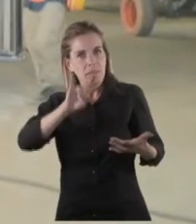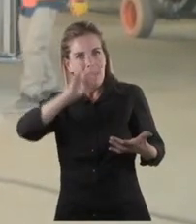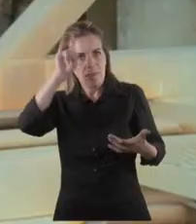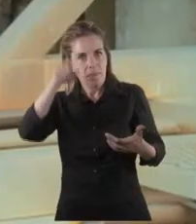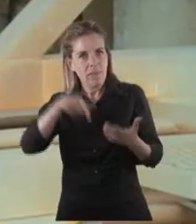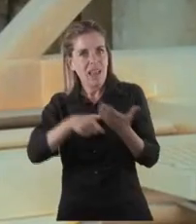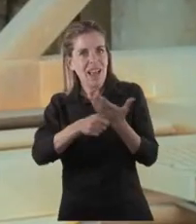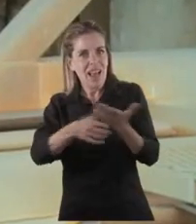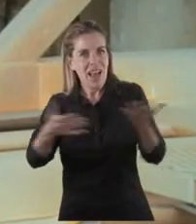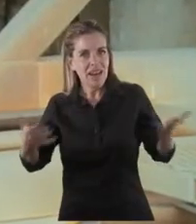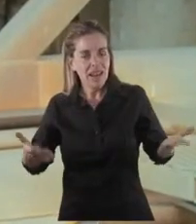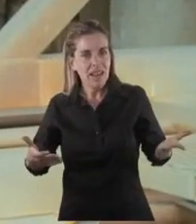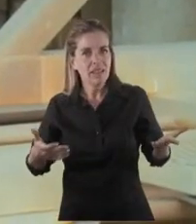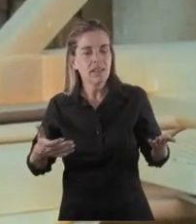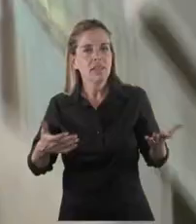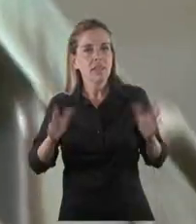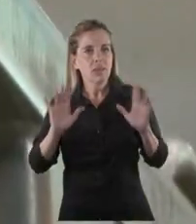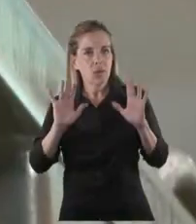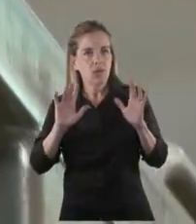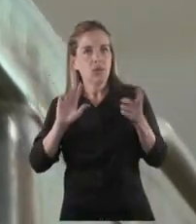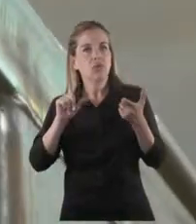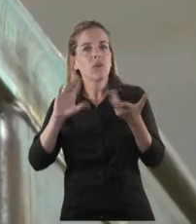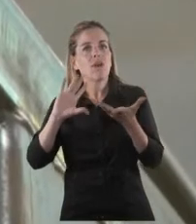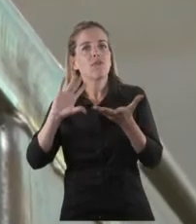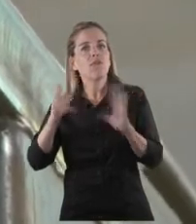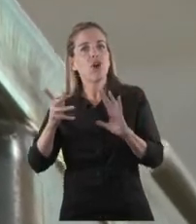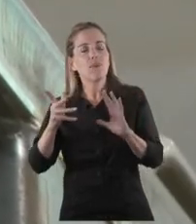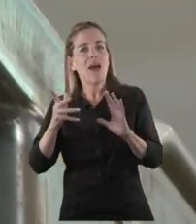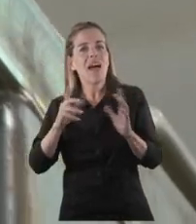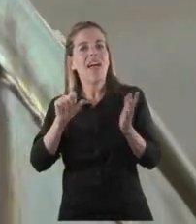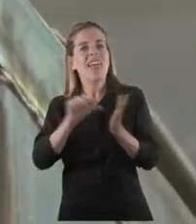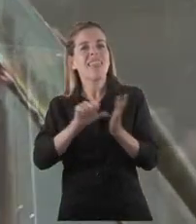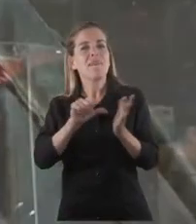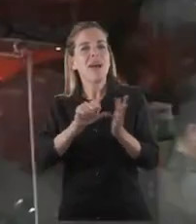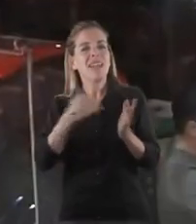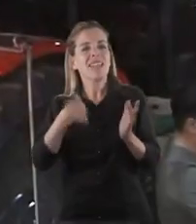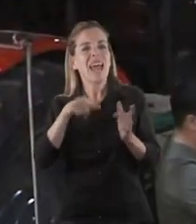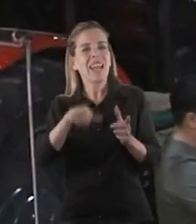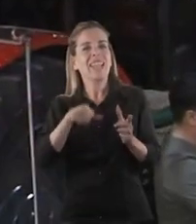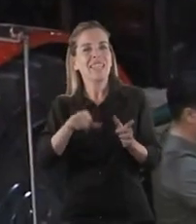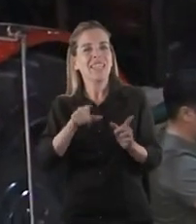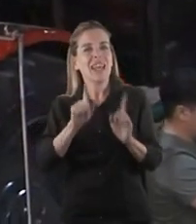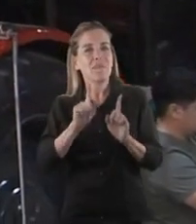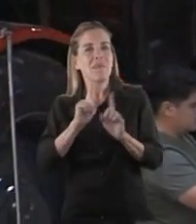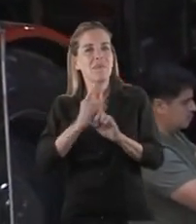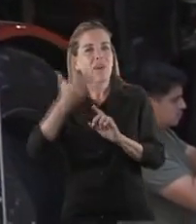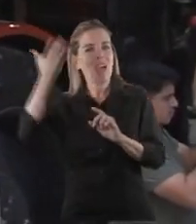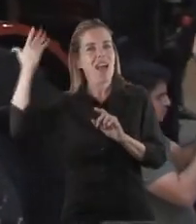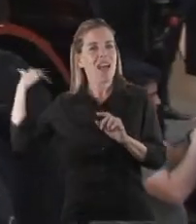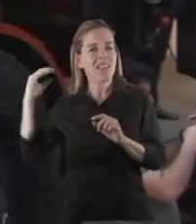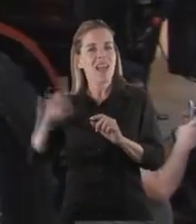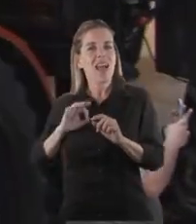Hay una enorme diferencia entre ese país especulativo del que hablaban en